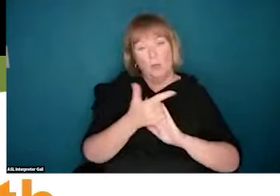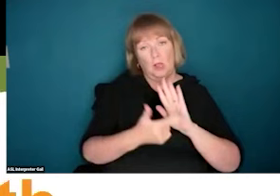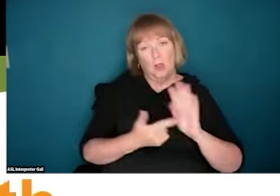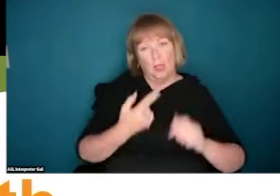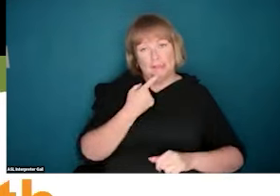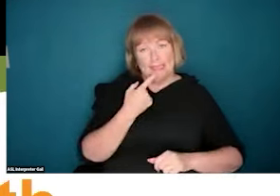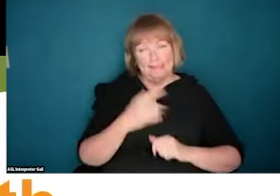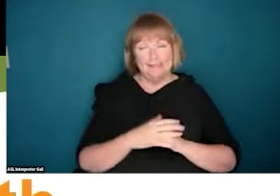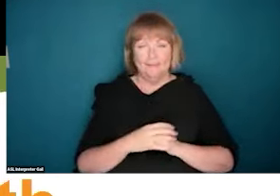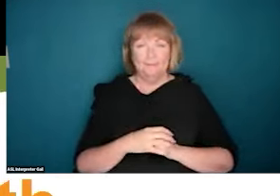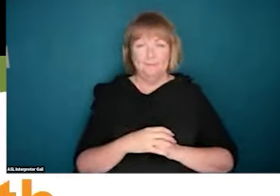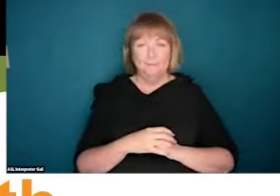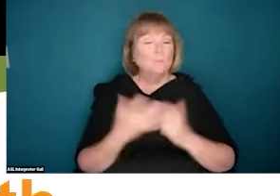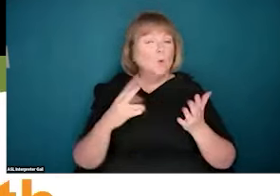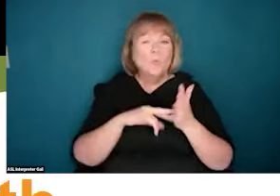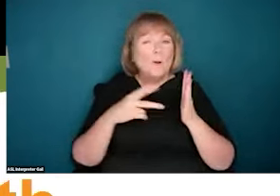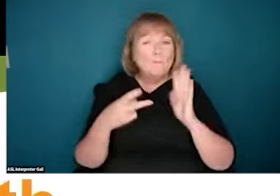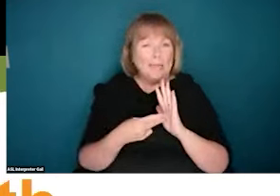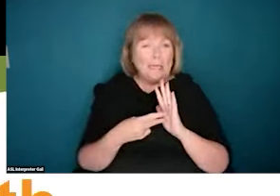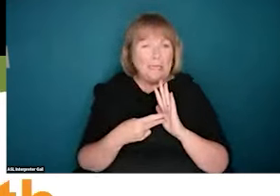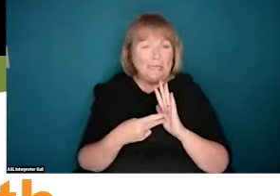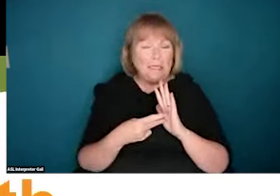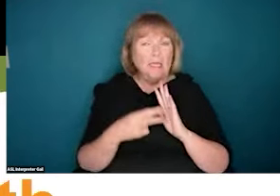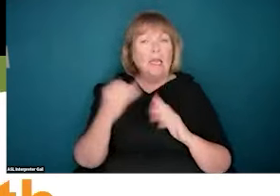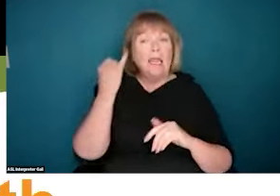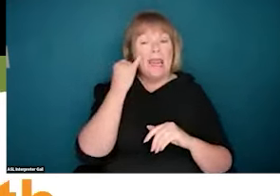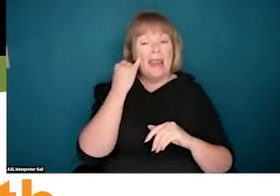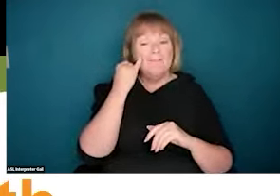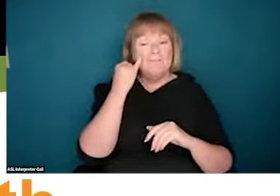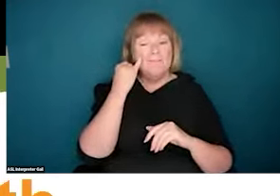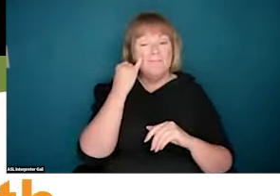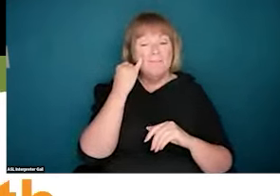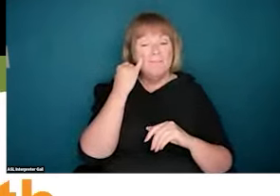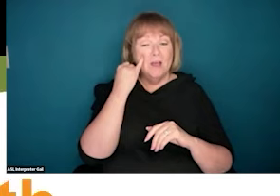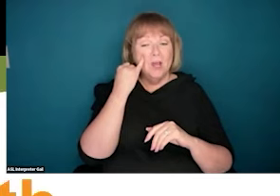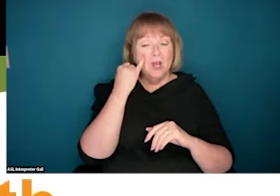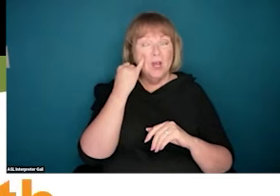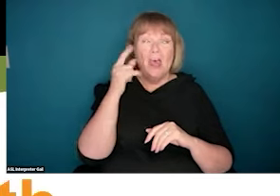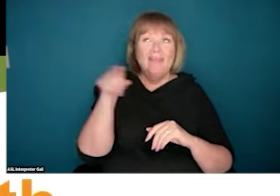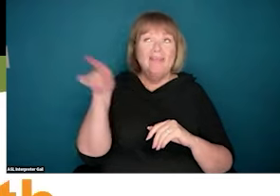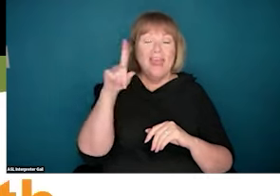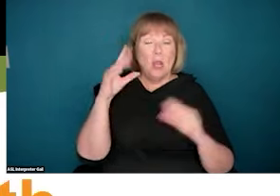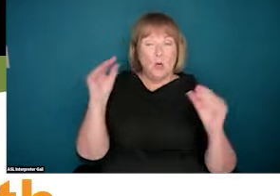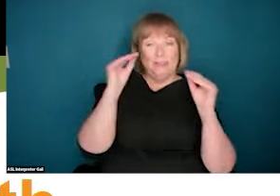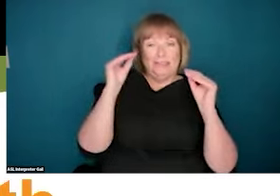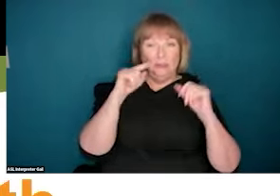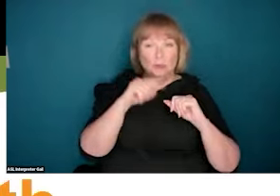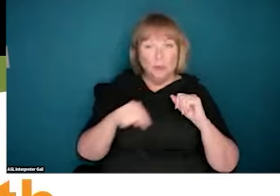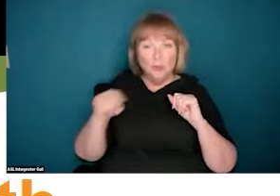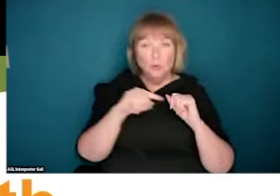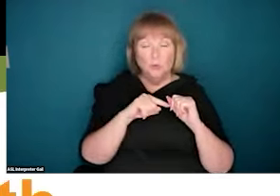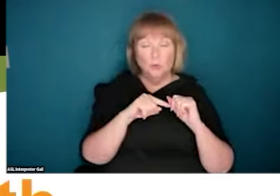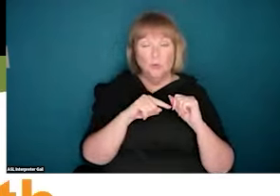mensajes que van realmente en contra de lo que dice la ley. ¿Qué quiere decir si